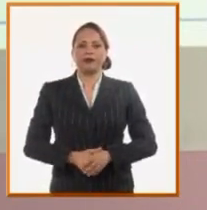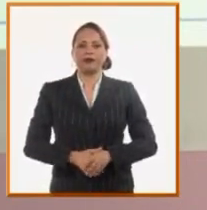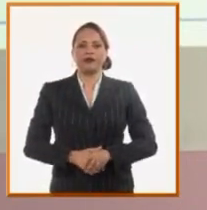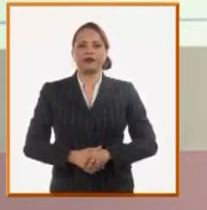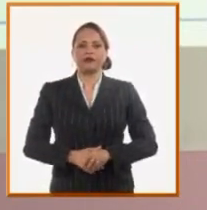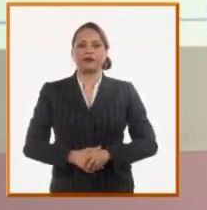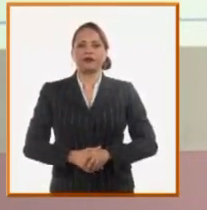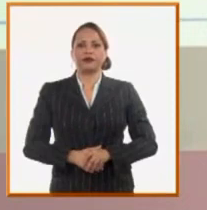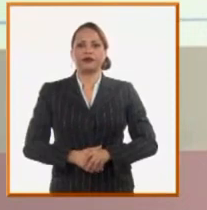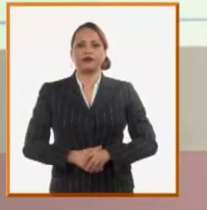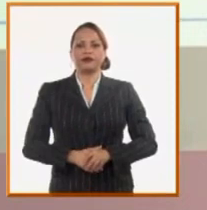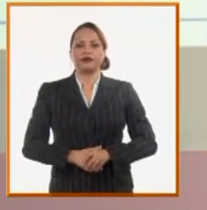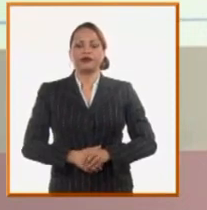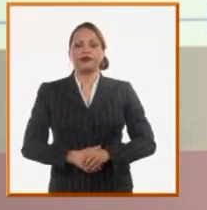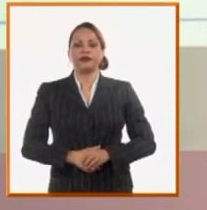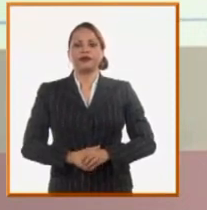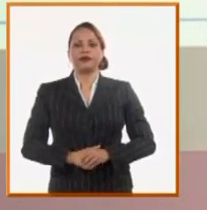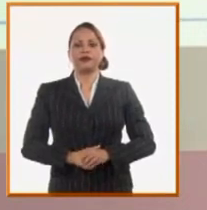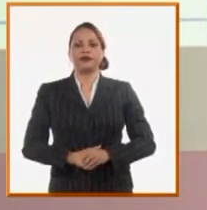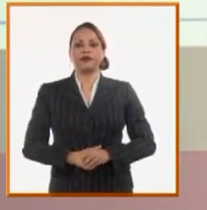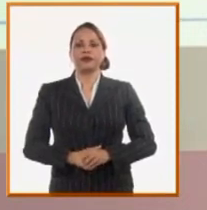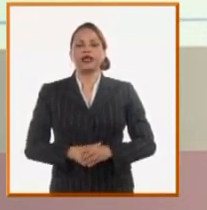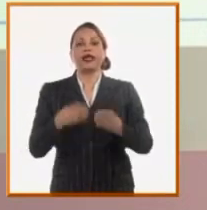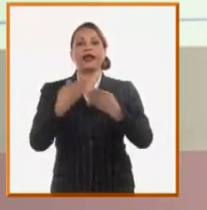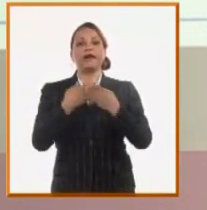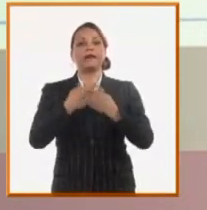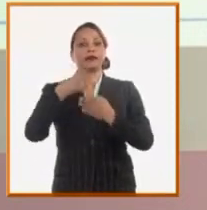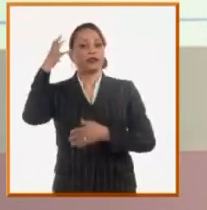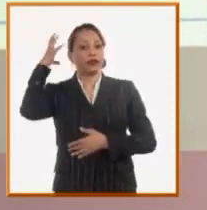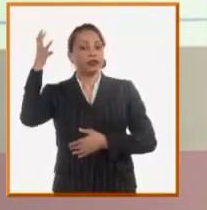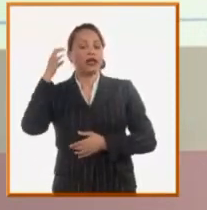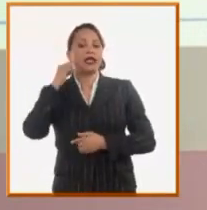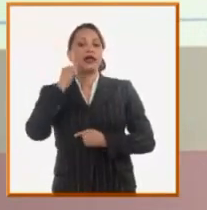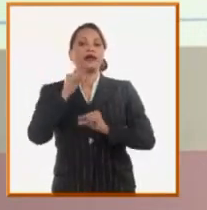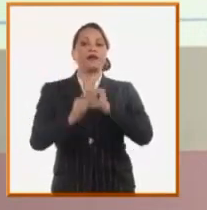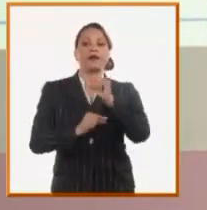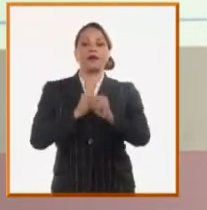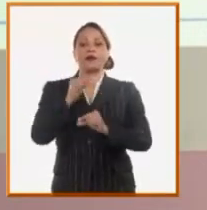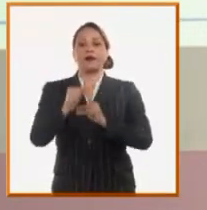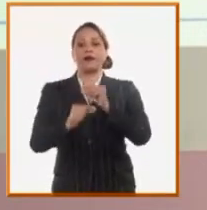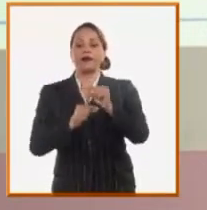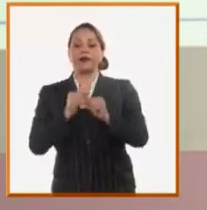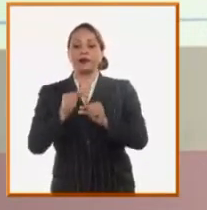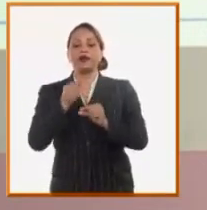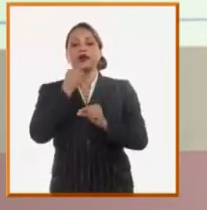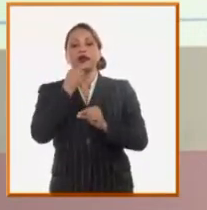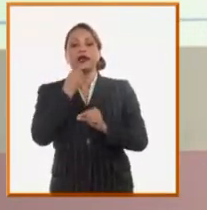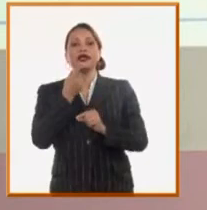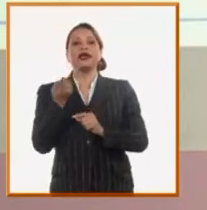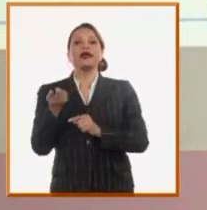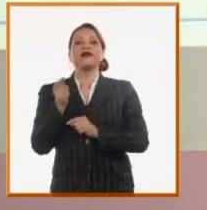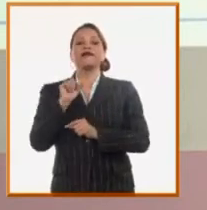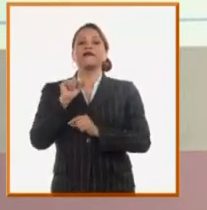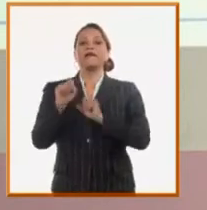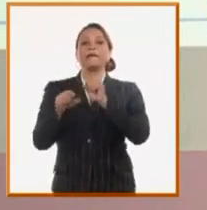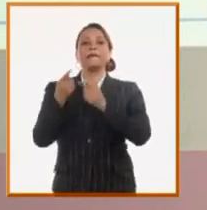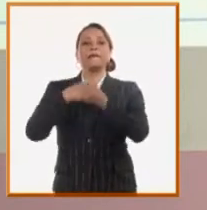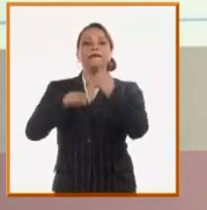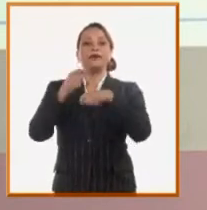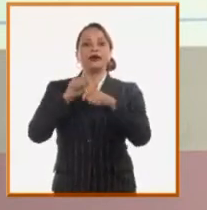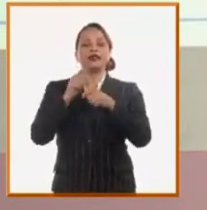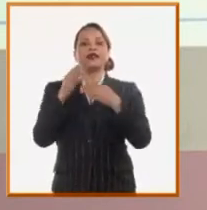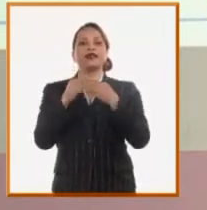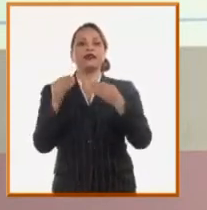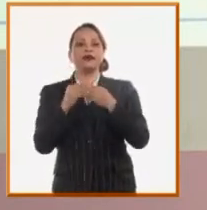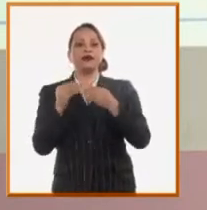Vamos a incorporar gradualmente actores económicos estatales, actores económicos estatales que exporten a vender parte de sus divisas